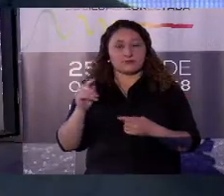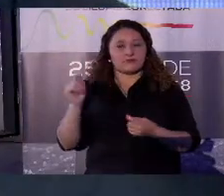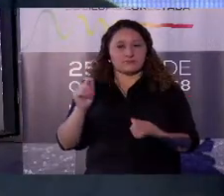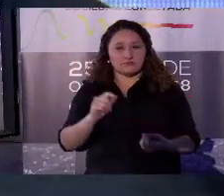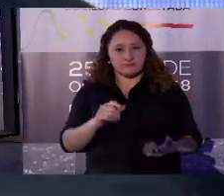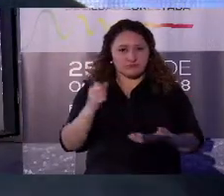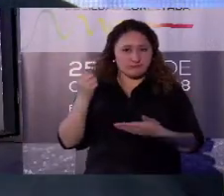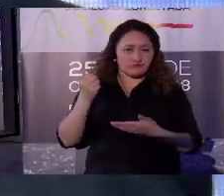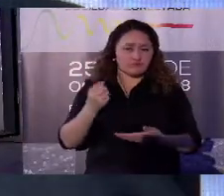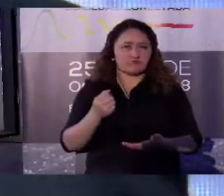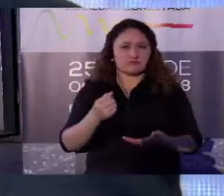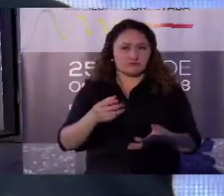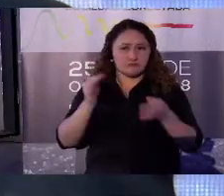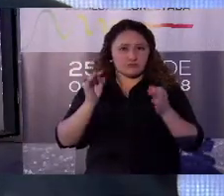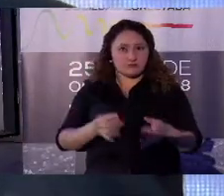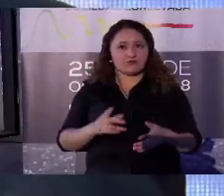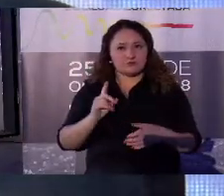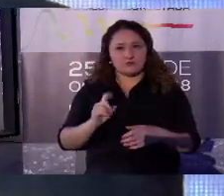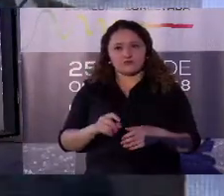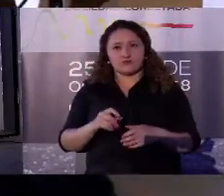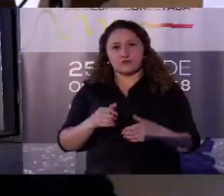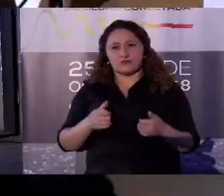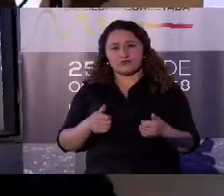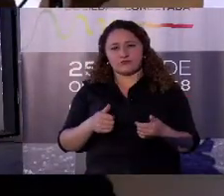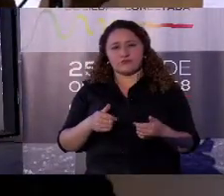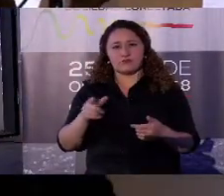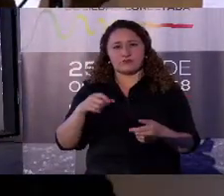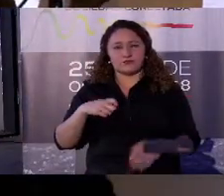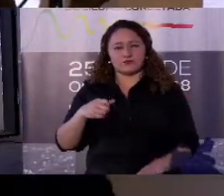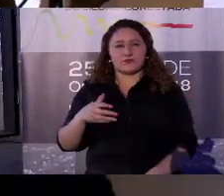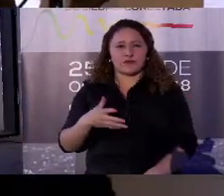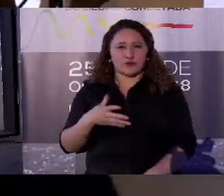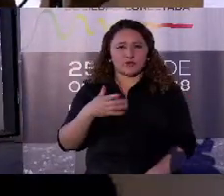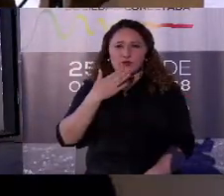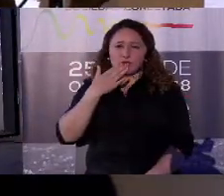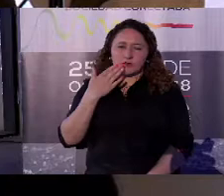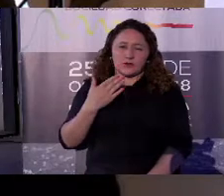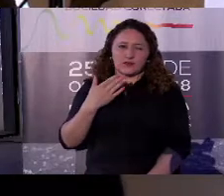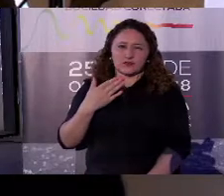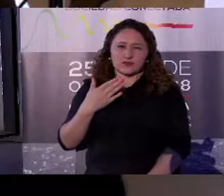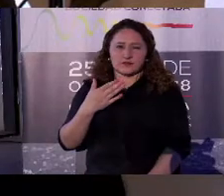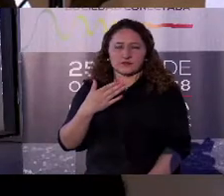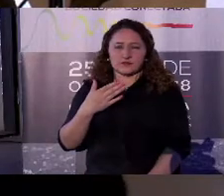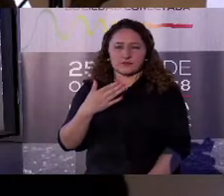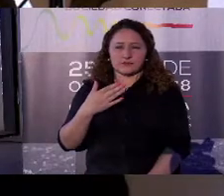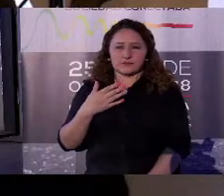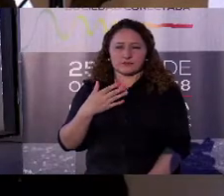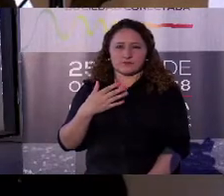y para tener certeza, sería bueno tener esa información. Gracias por la perspectiva general.